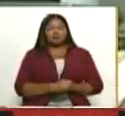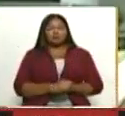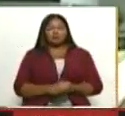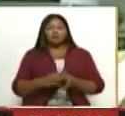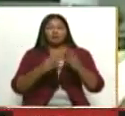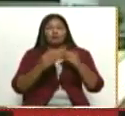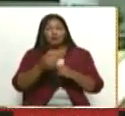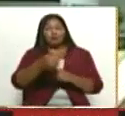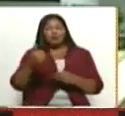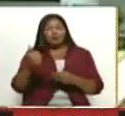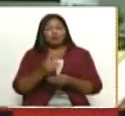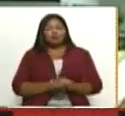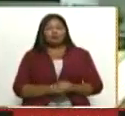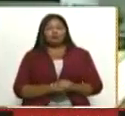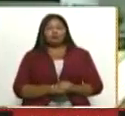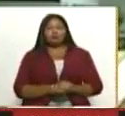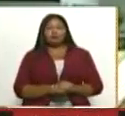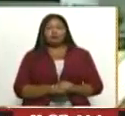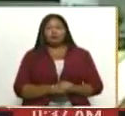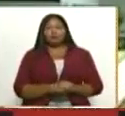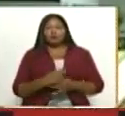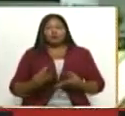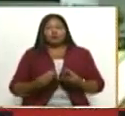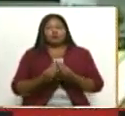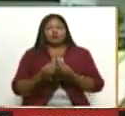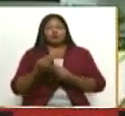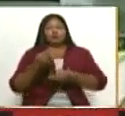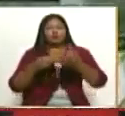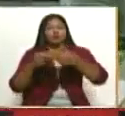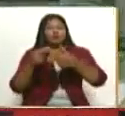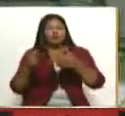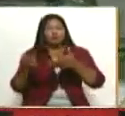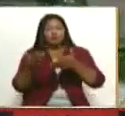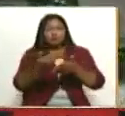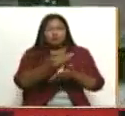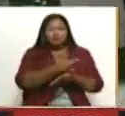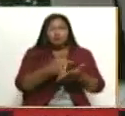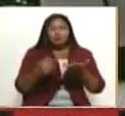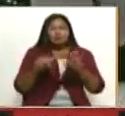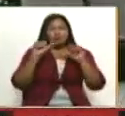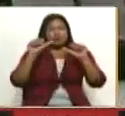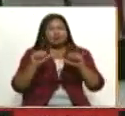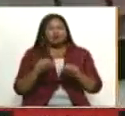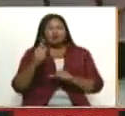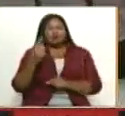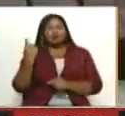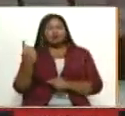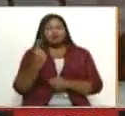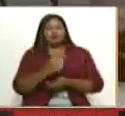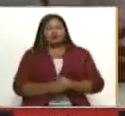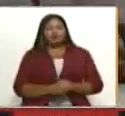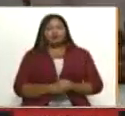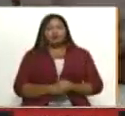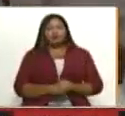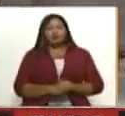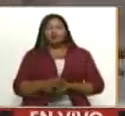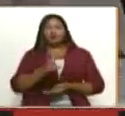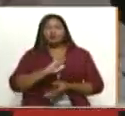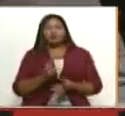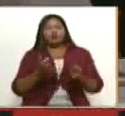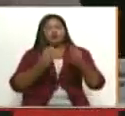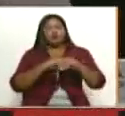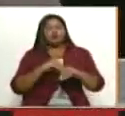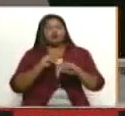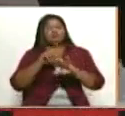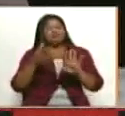y por todas. Con ello recogimos los tres primeros puntos de la agenda en uno solo. Ese acuerdo lo hemos